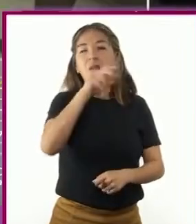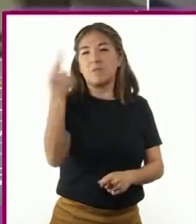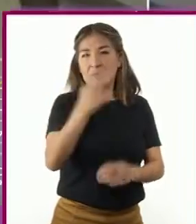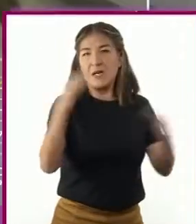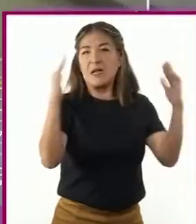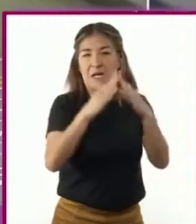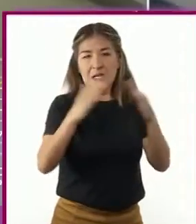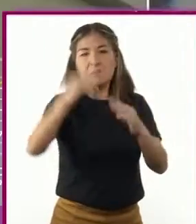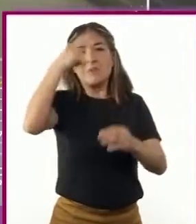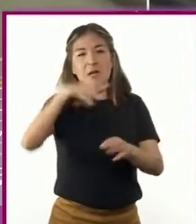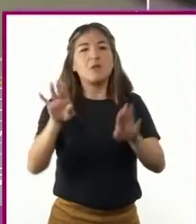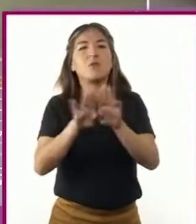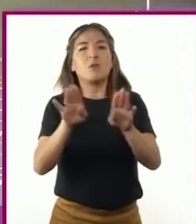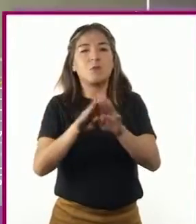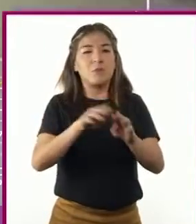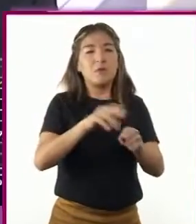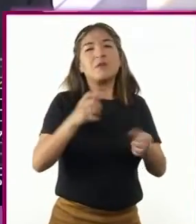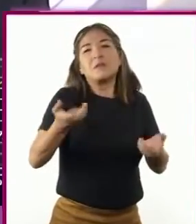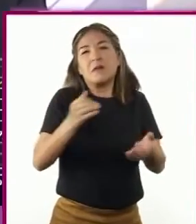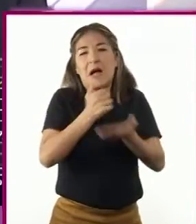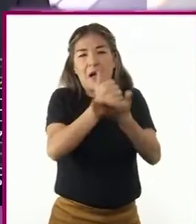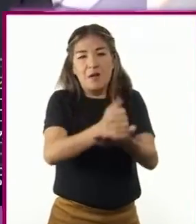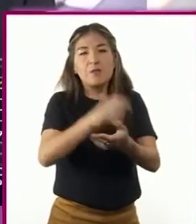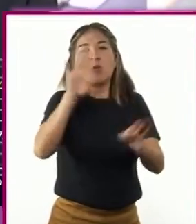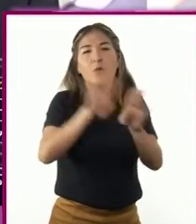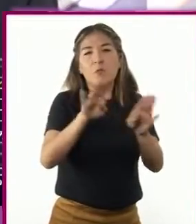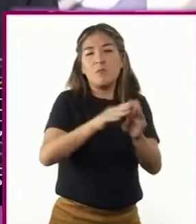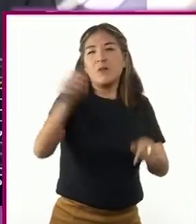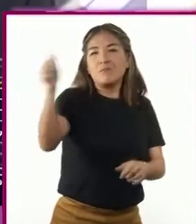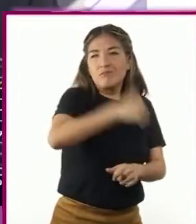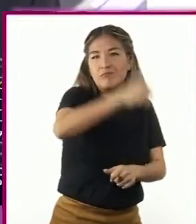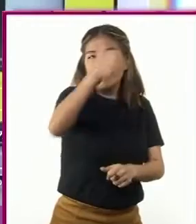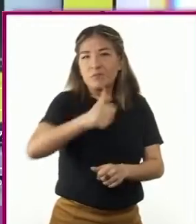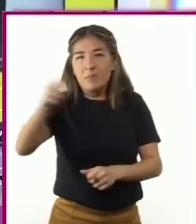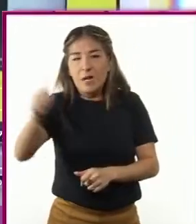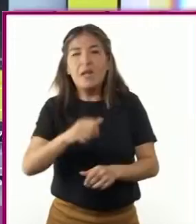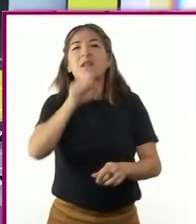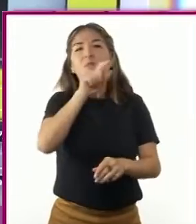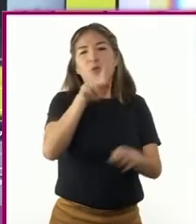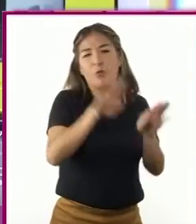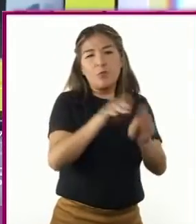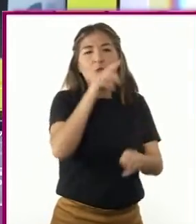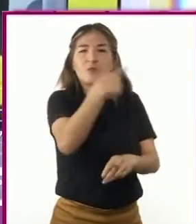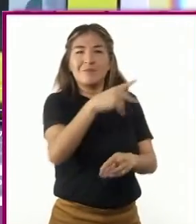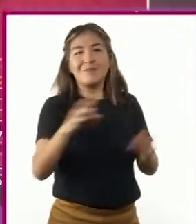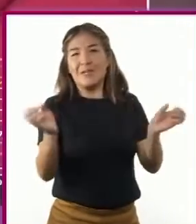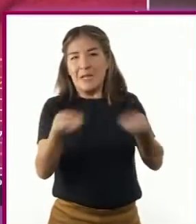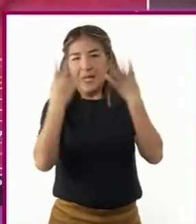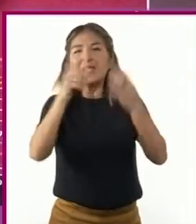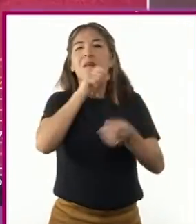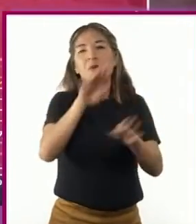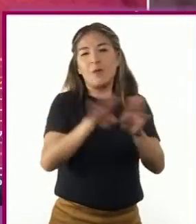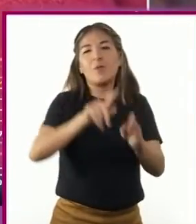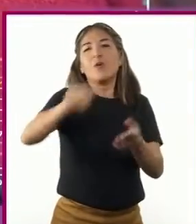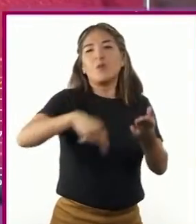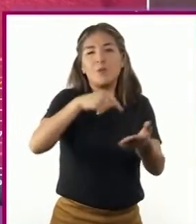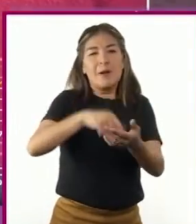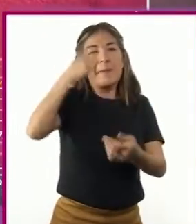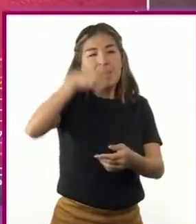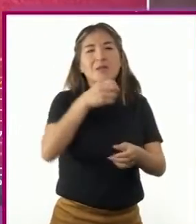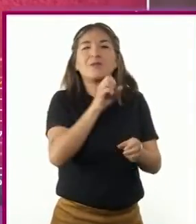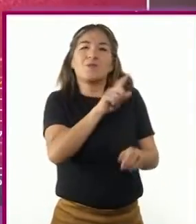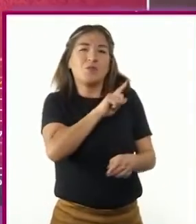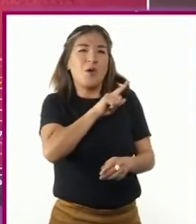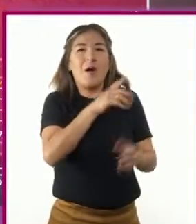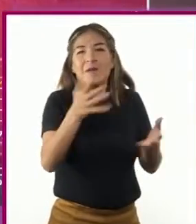requieren viviendas y transportes accesibles que les permitan tanto conservar su independencia como seguir siendo parte activa de la sociedad, la cual se enriquece con